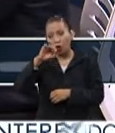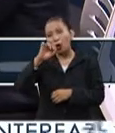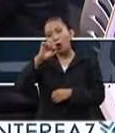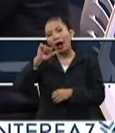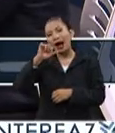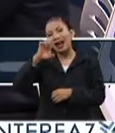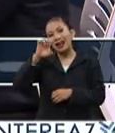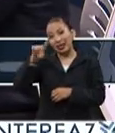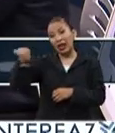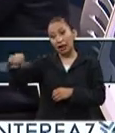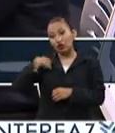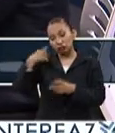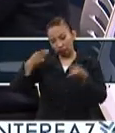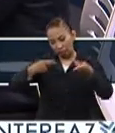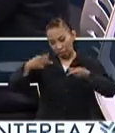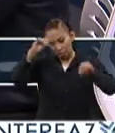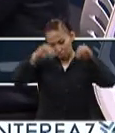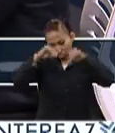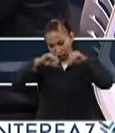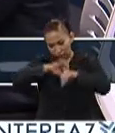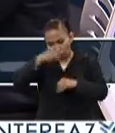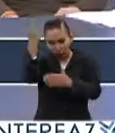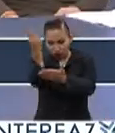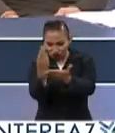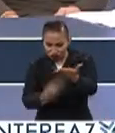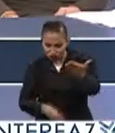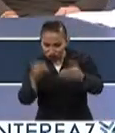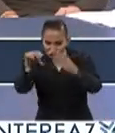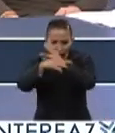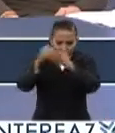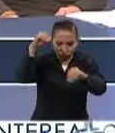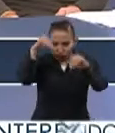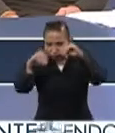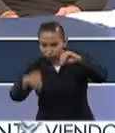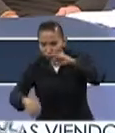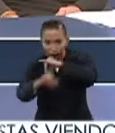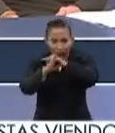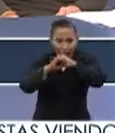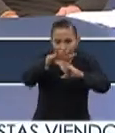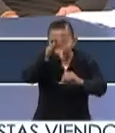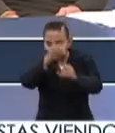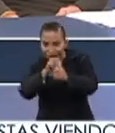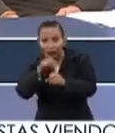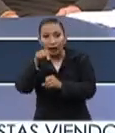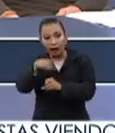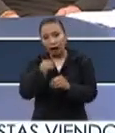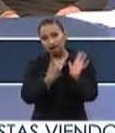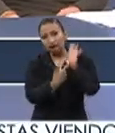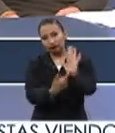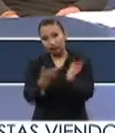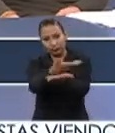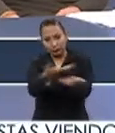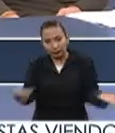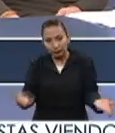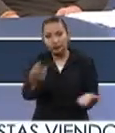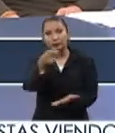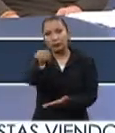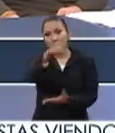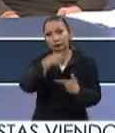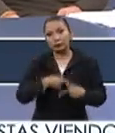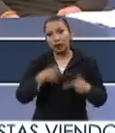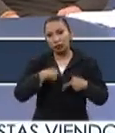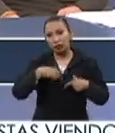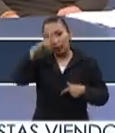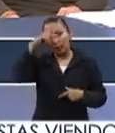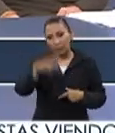Ellos fueron quienes nos diseñaron todo este portal, y lo ponemos a disposición de la